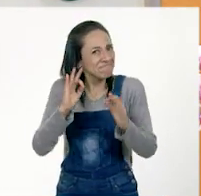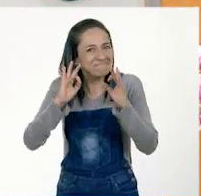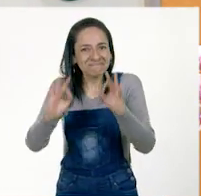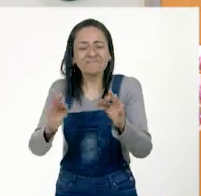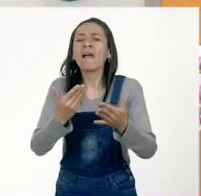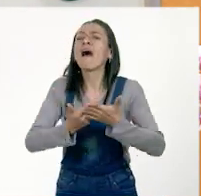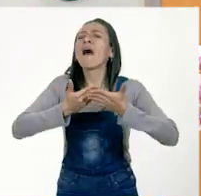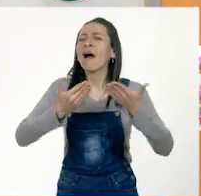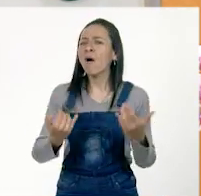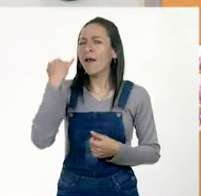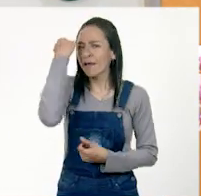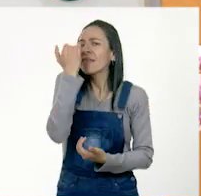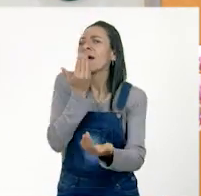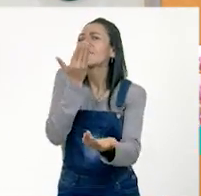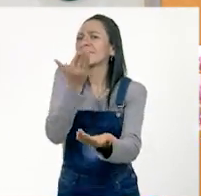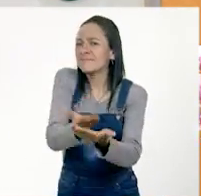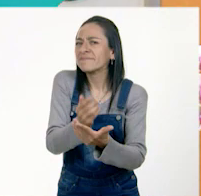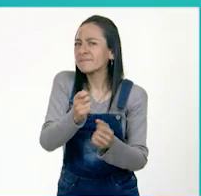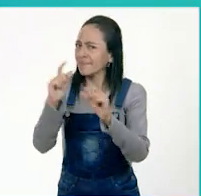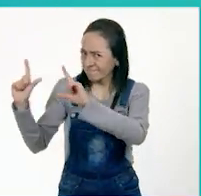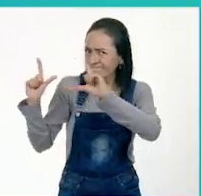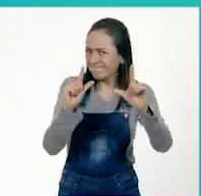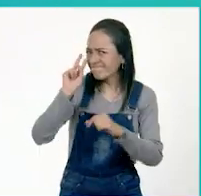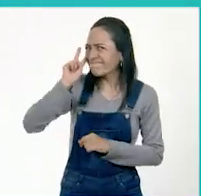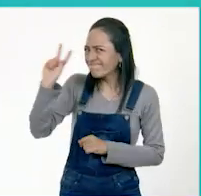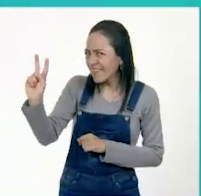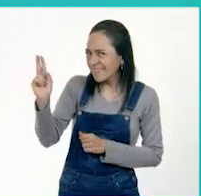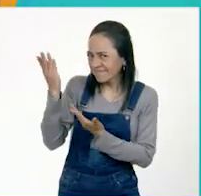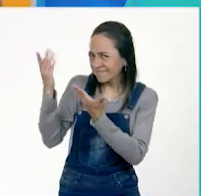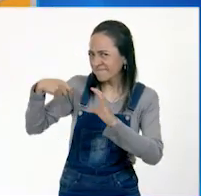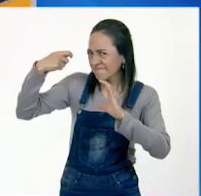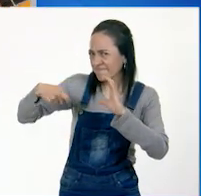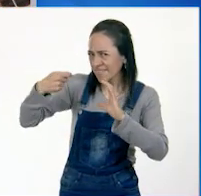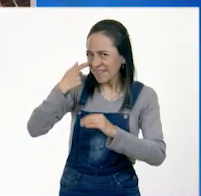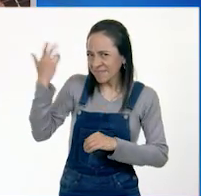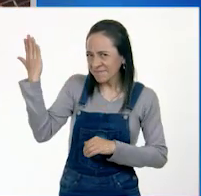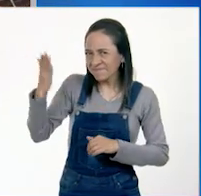propongo que vayamos a ver este video.